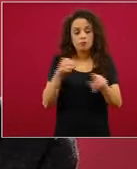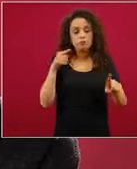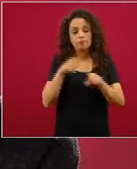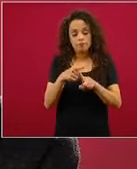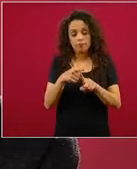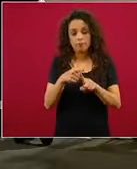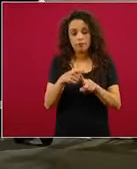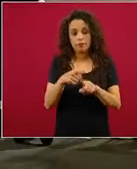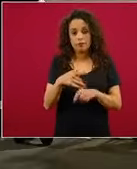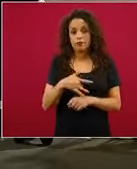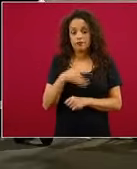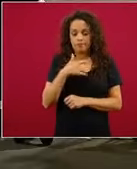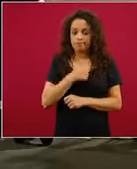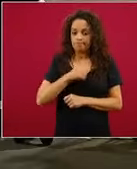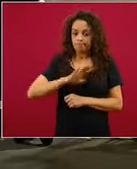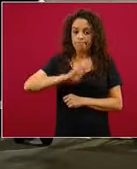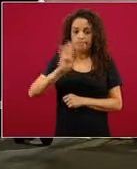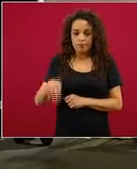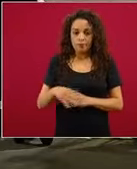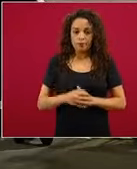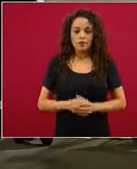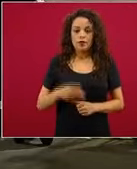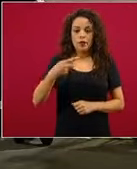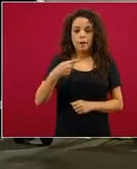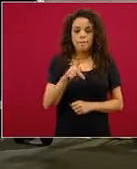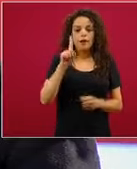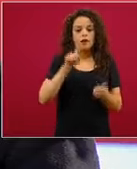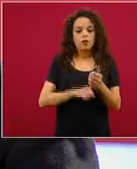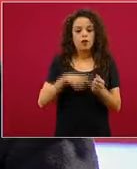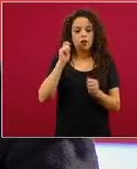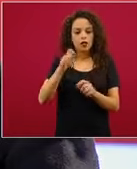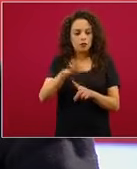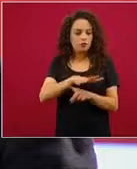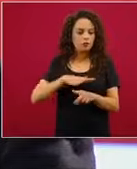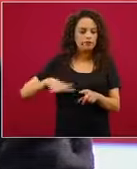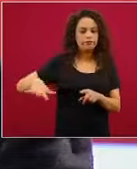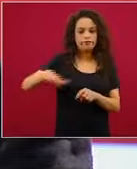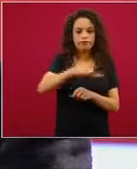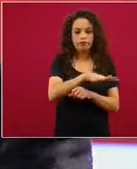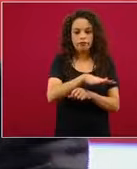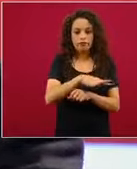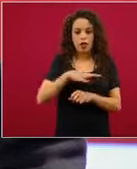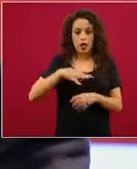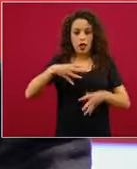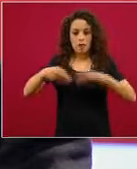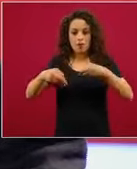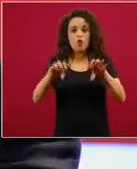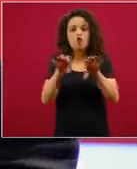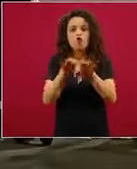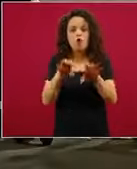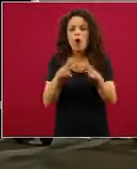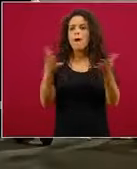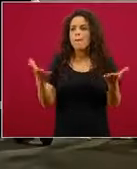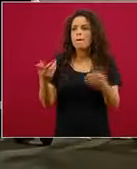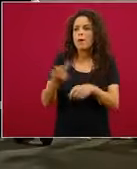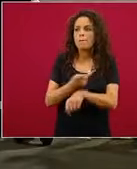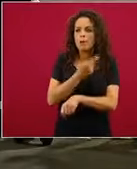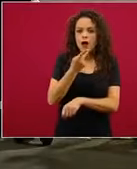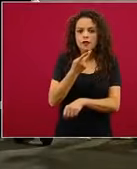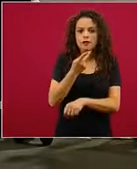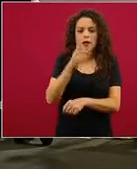es interpretar el fenómeno poblacional de la epidemia, cómo está ocurriendo la epidemia en un